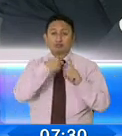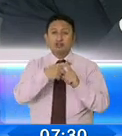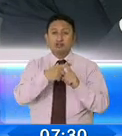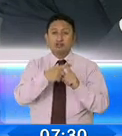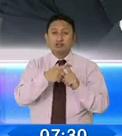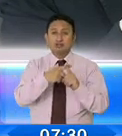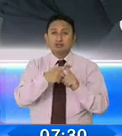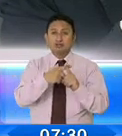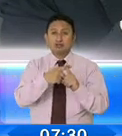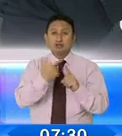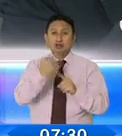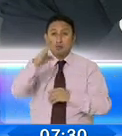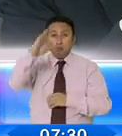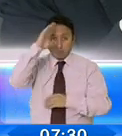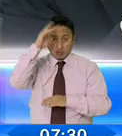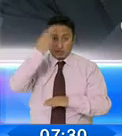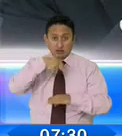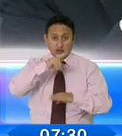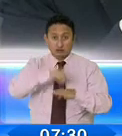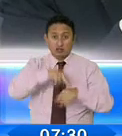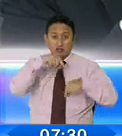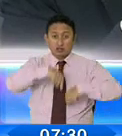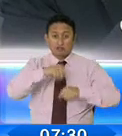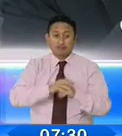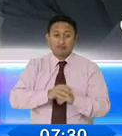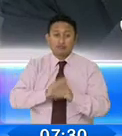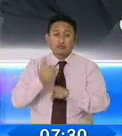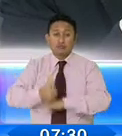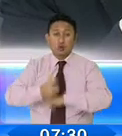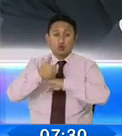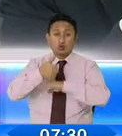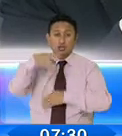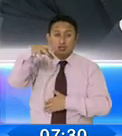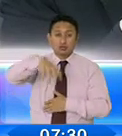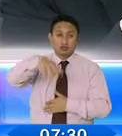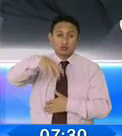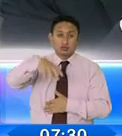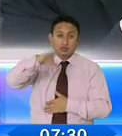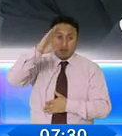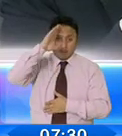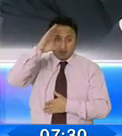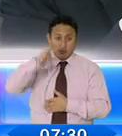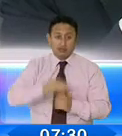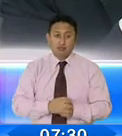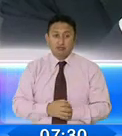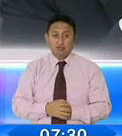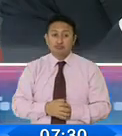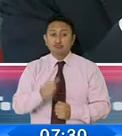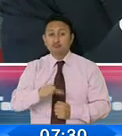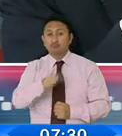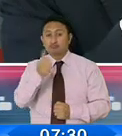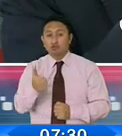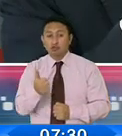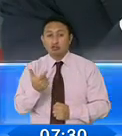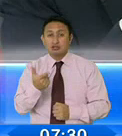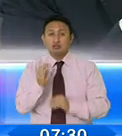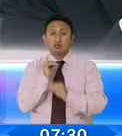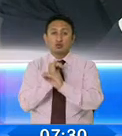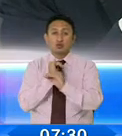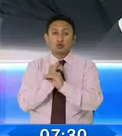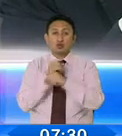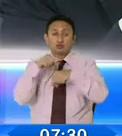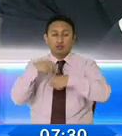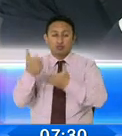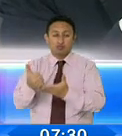más Policía Nacional, la Intendencia de Policía y otras instituciones que tengan que